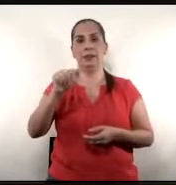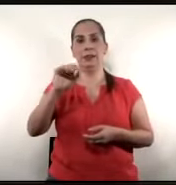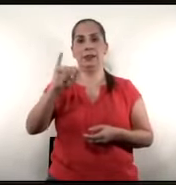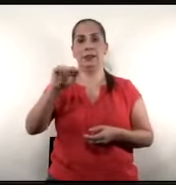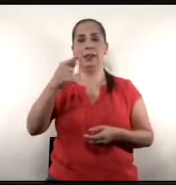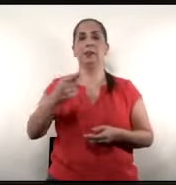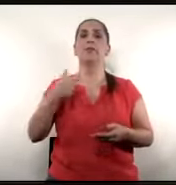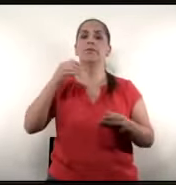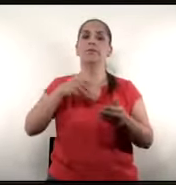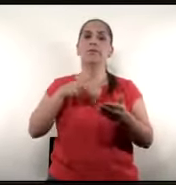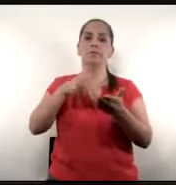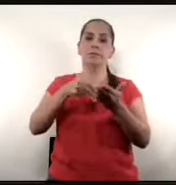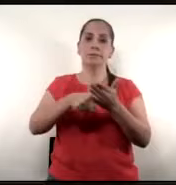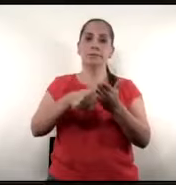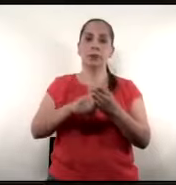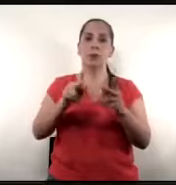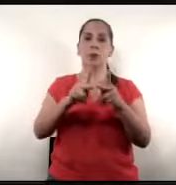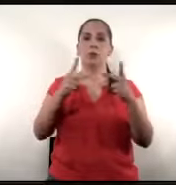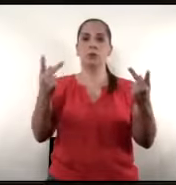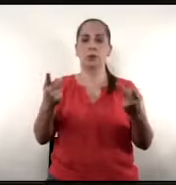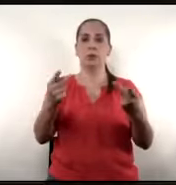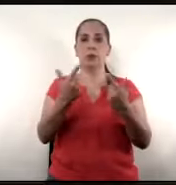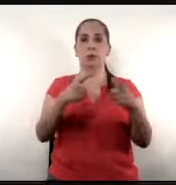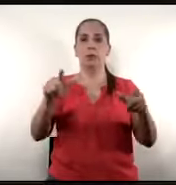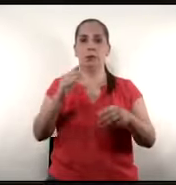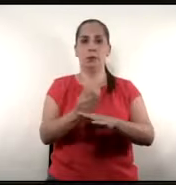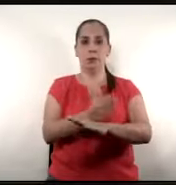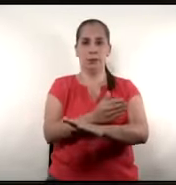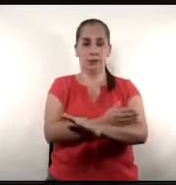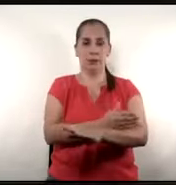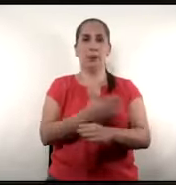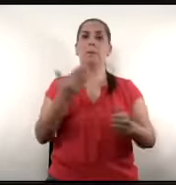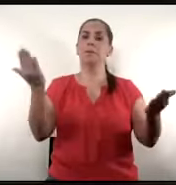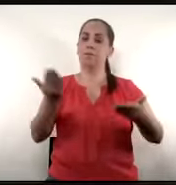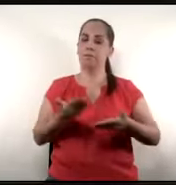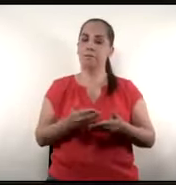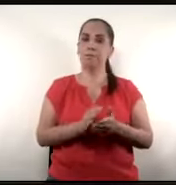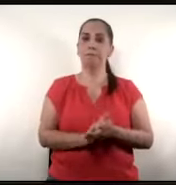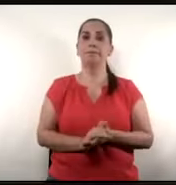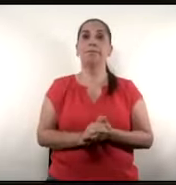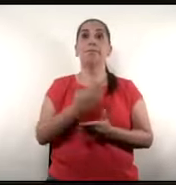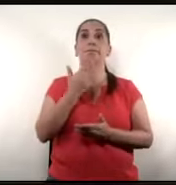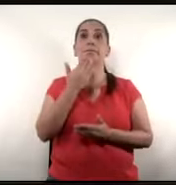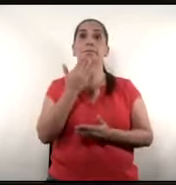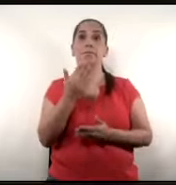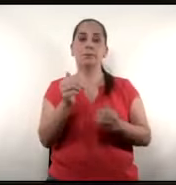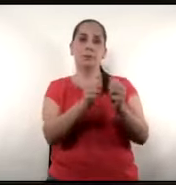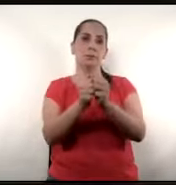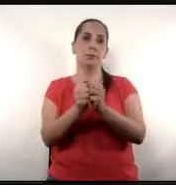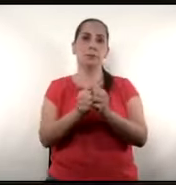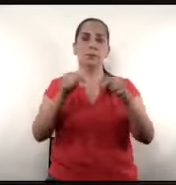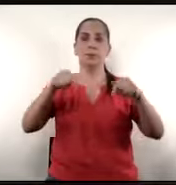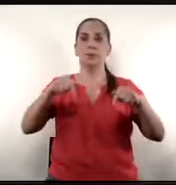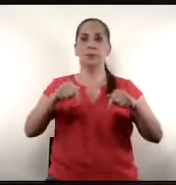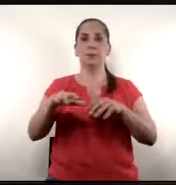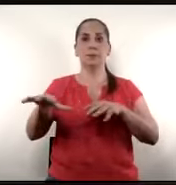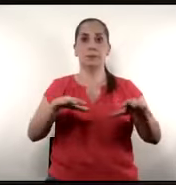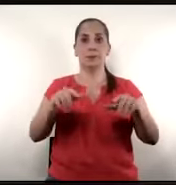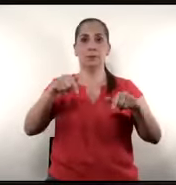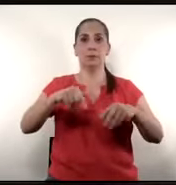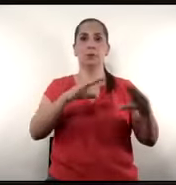Liberal Progresista. Bienvenido nuevamente. Gracias por acompañarnos en este foro de